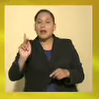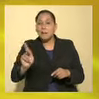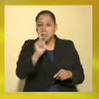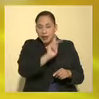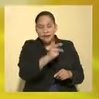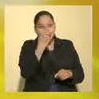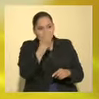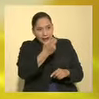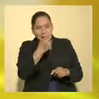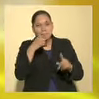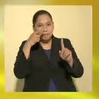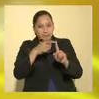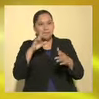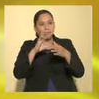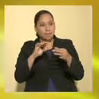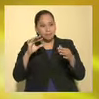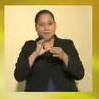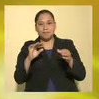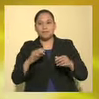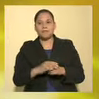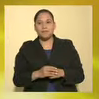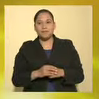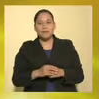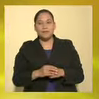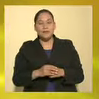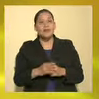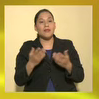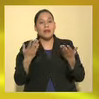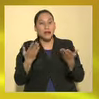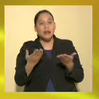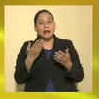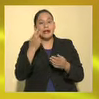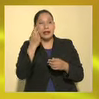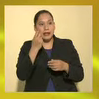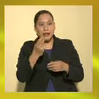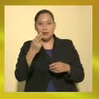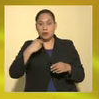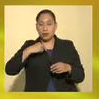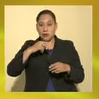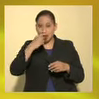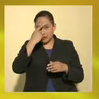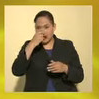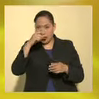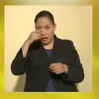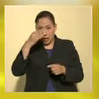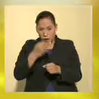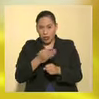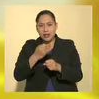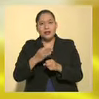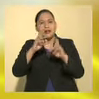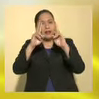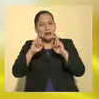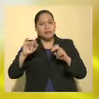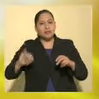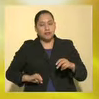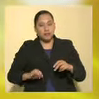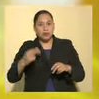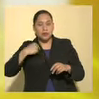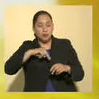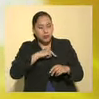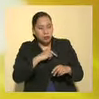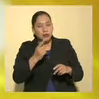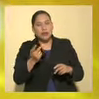Acabas de dar en el punto perfecto. Entonces, yo creo que aquí lo interesante es realmente llegar